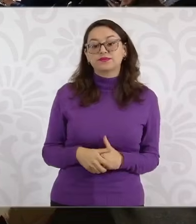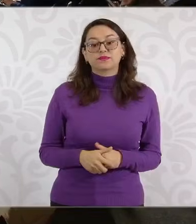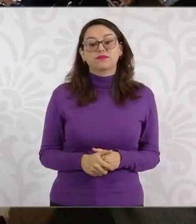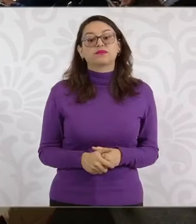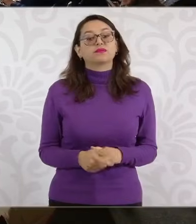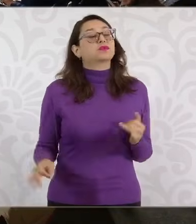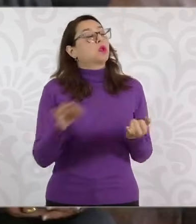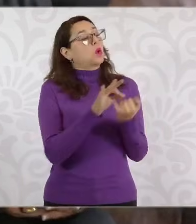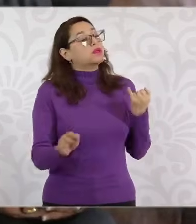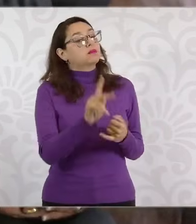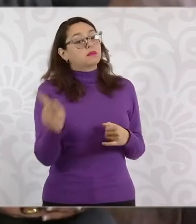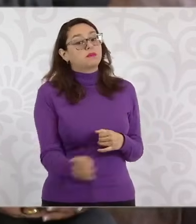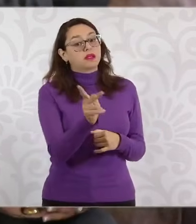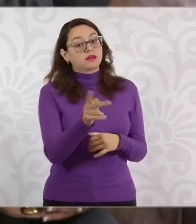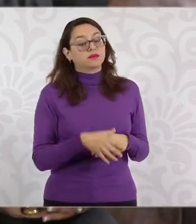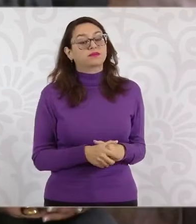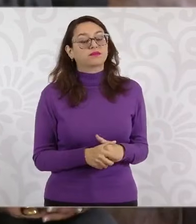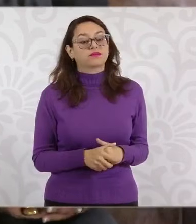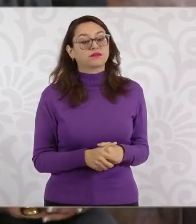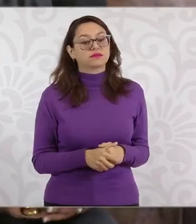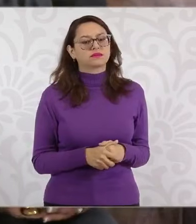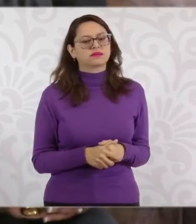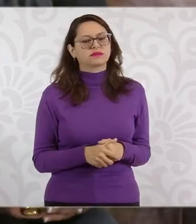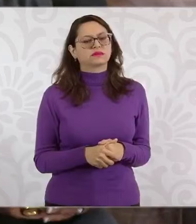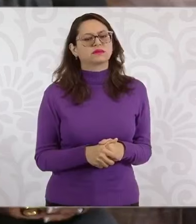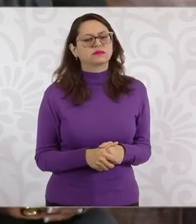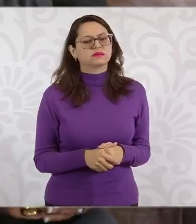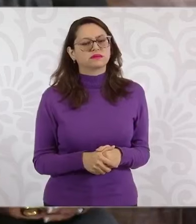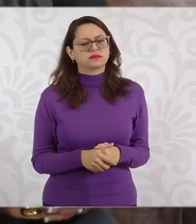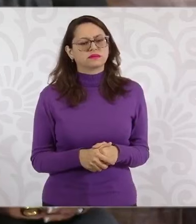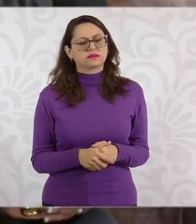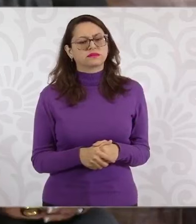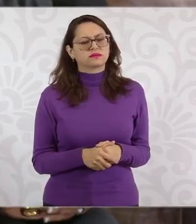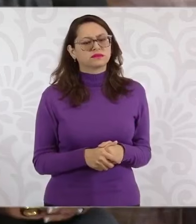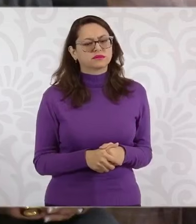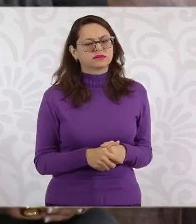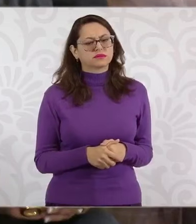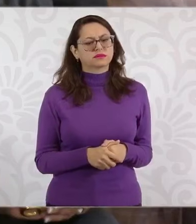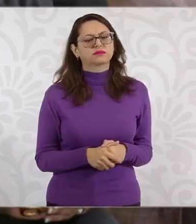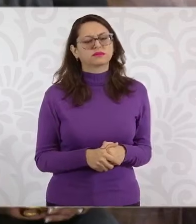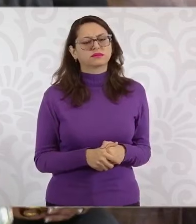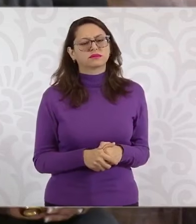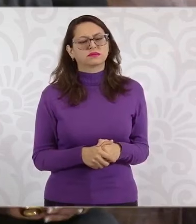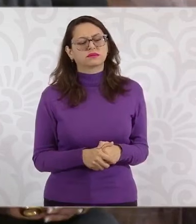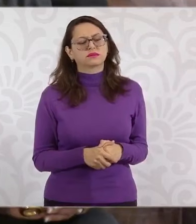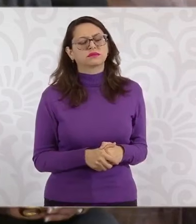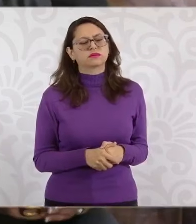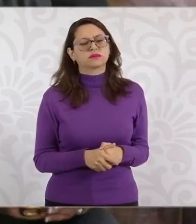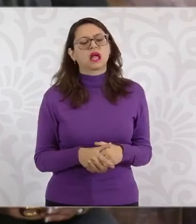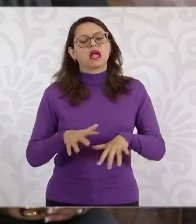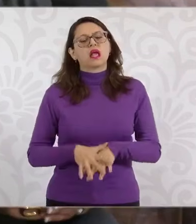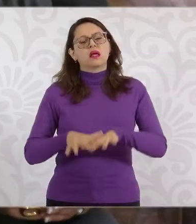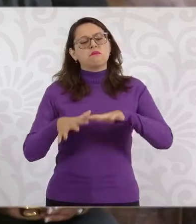de mi parte, sigue aumentando la mortandad, de especies, de diversas especies en el Golfo por